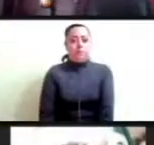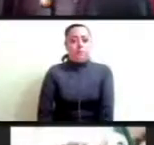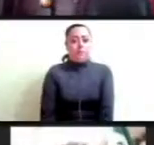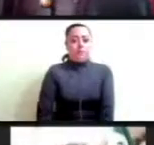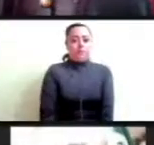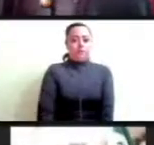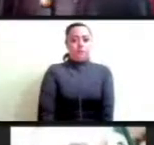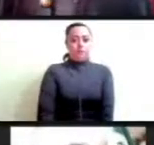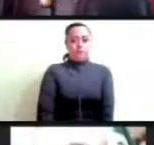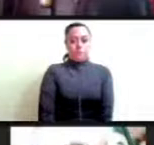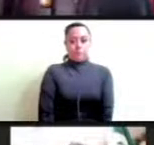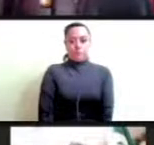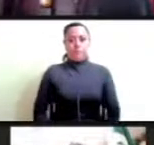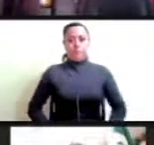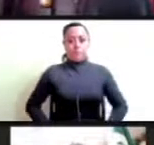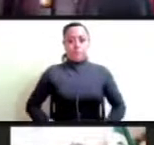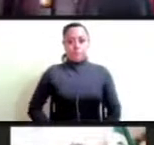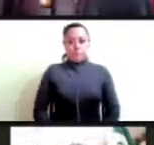Bueno, ¿me escuchan?